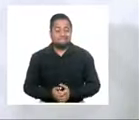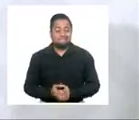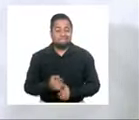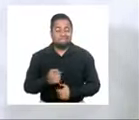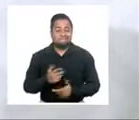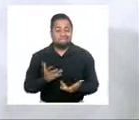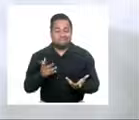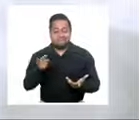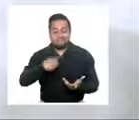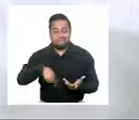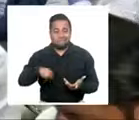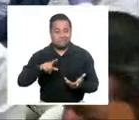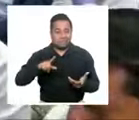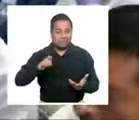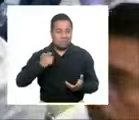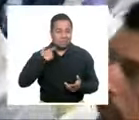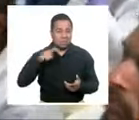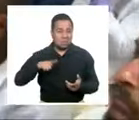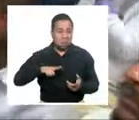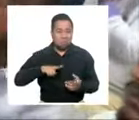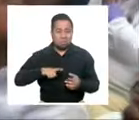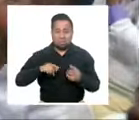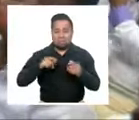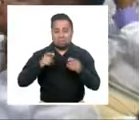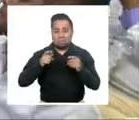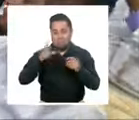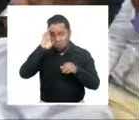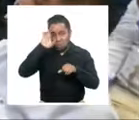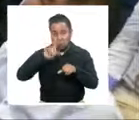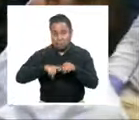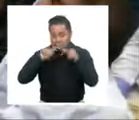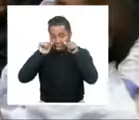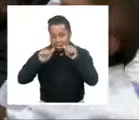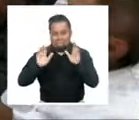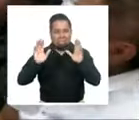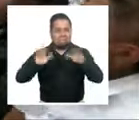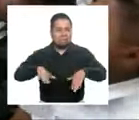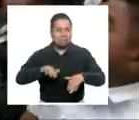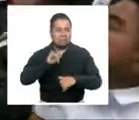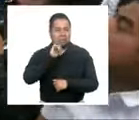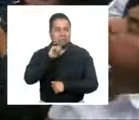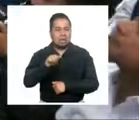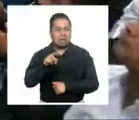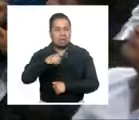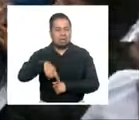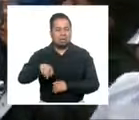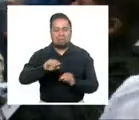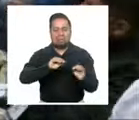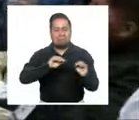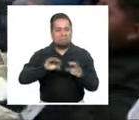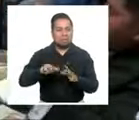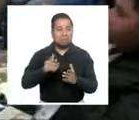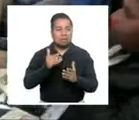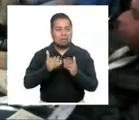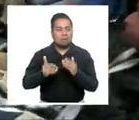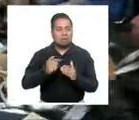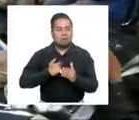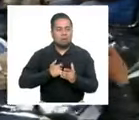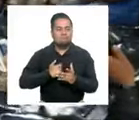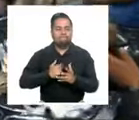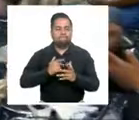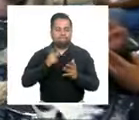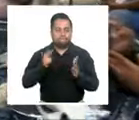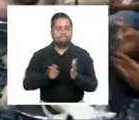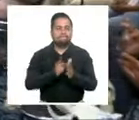dejar la cultura tirada, dejar todo abandonado. Ahora estamos recuperando